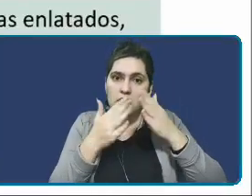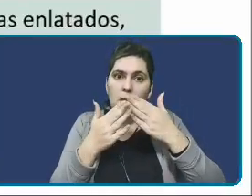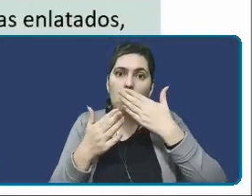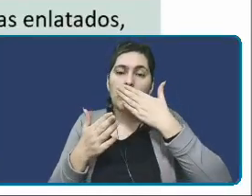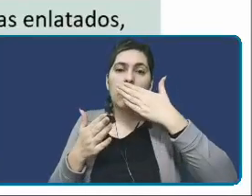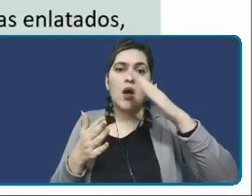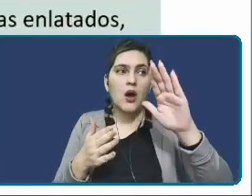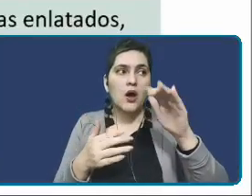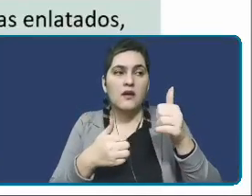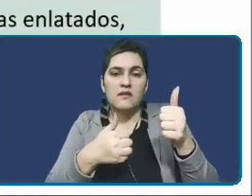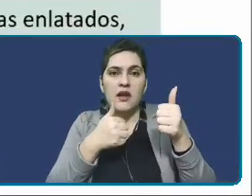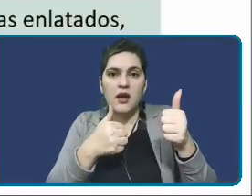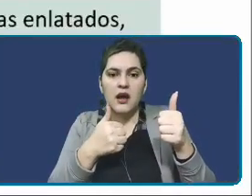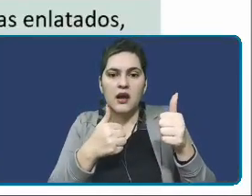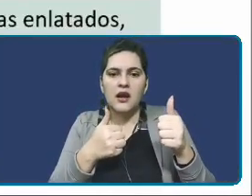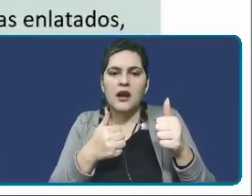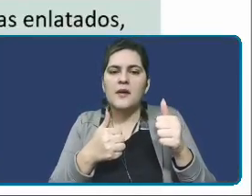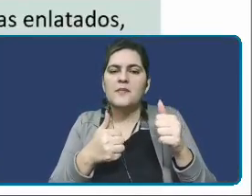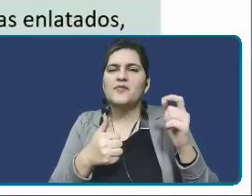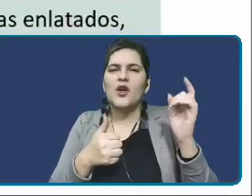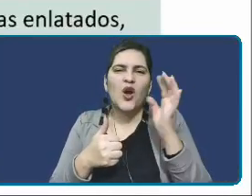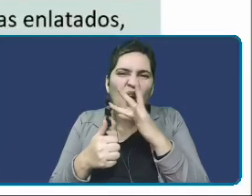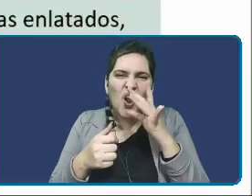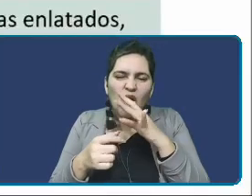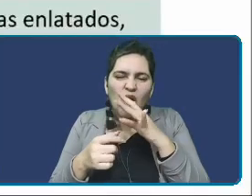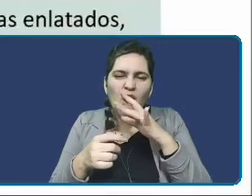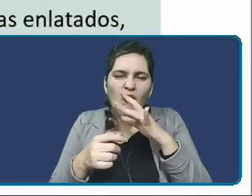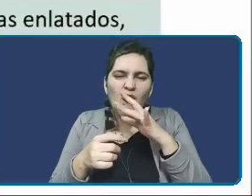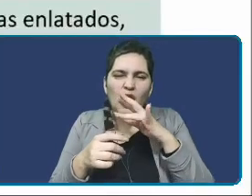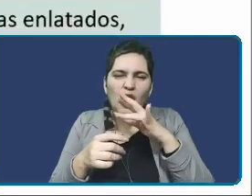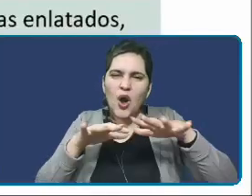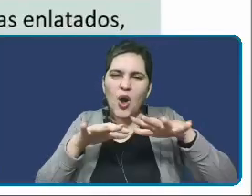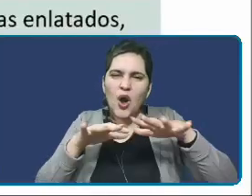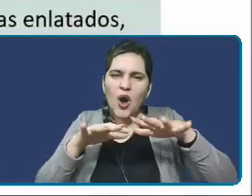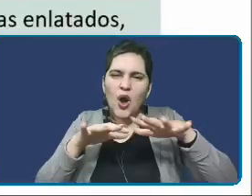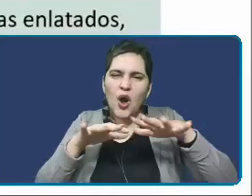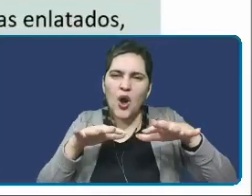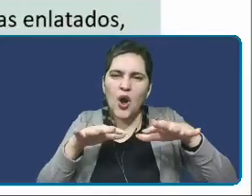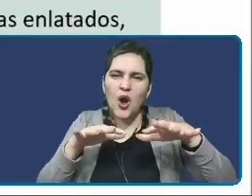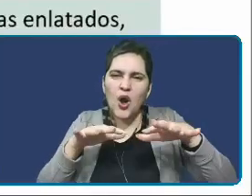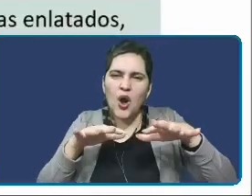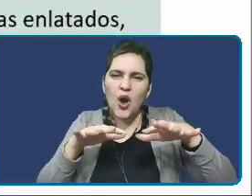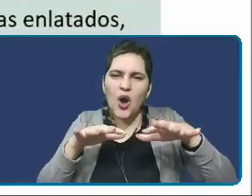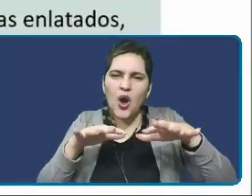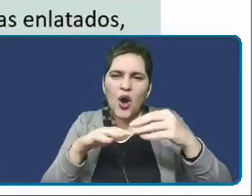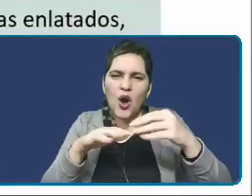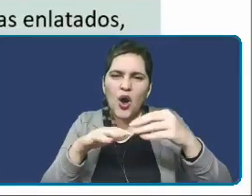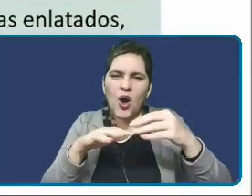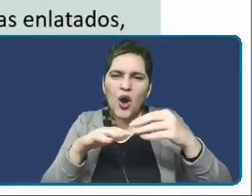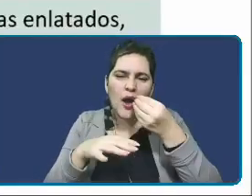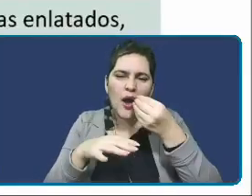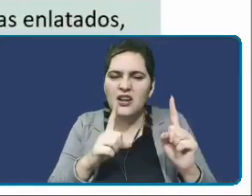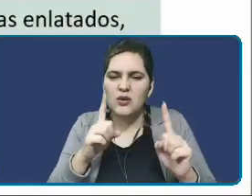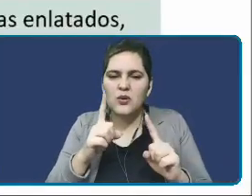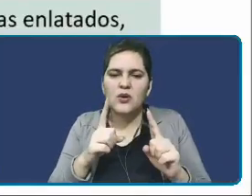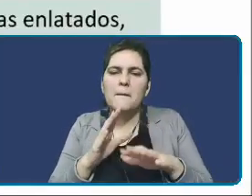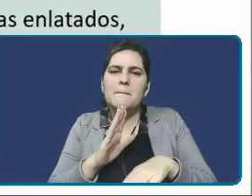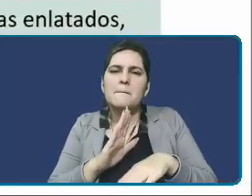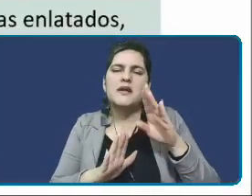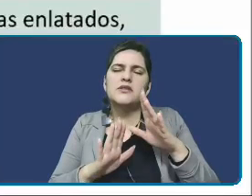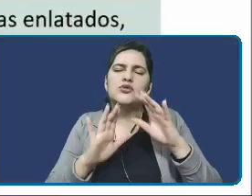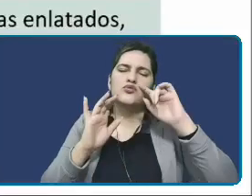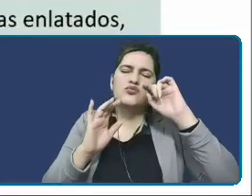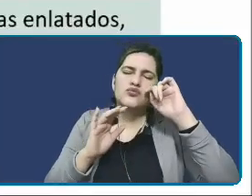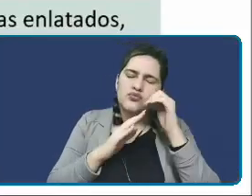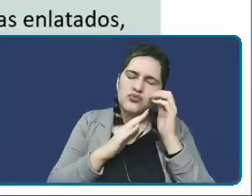de los colorantes, ¿no es cierto? ¿Y por qué? Porque algunos colorantes aumentan el sueño, aumentan